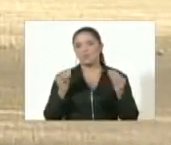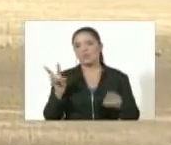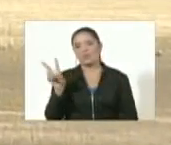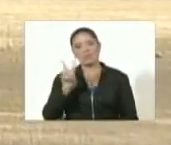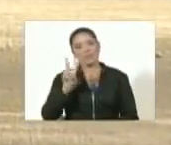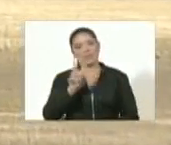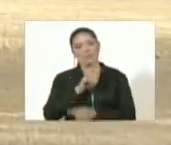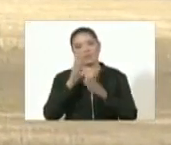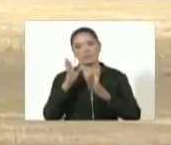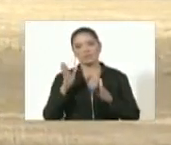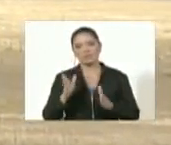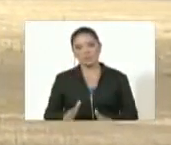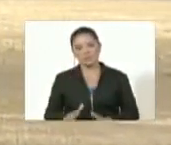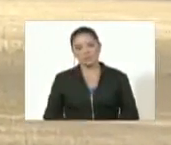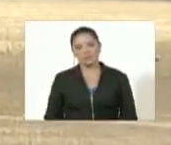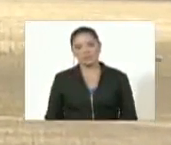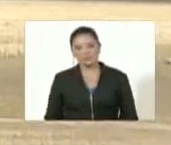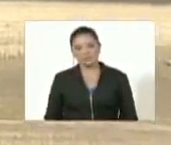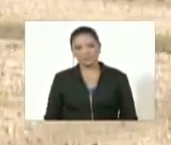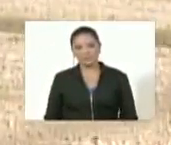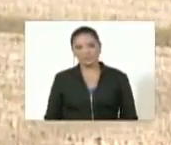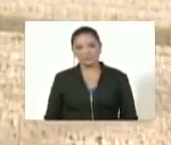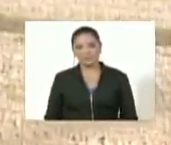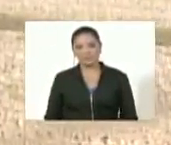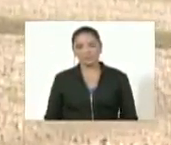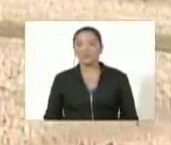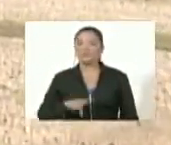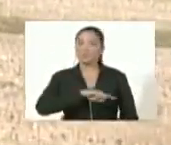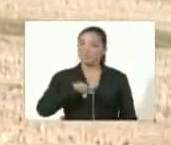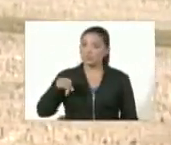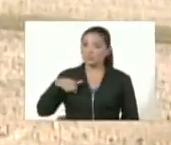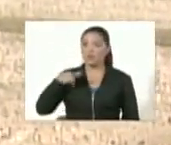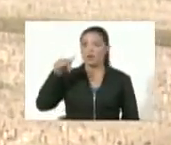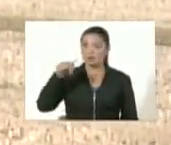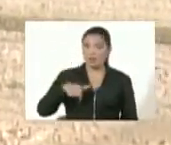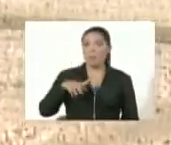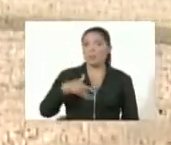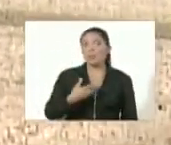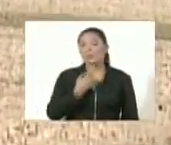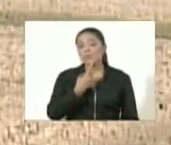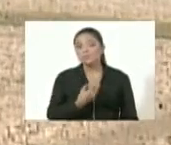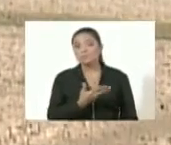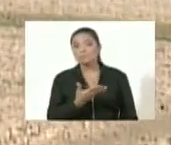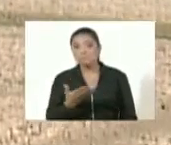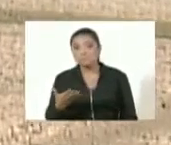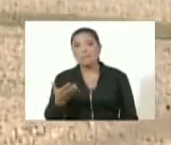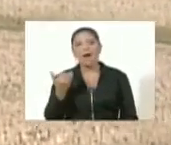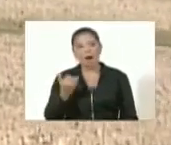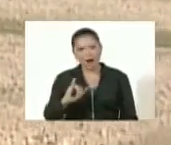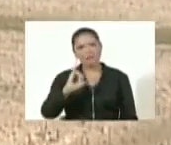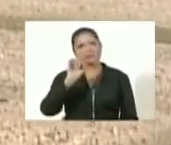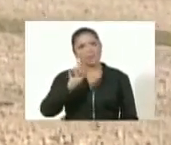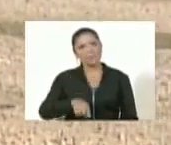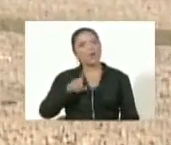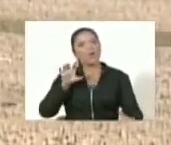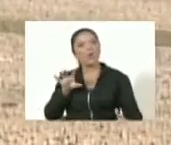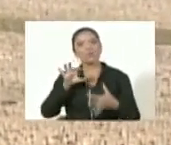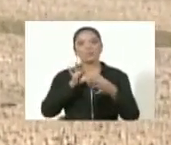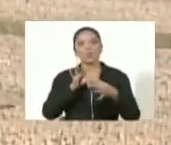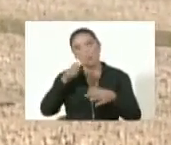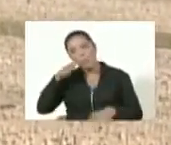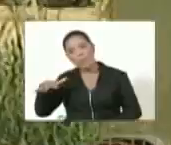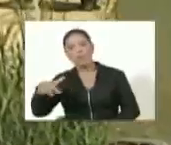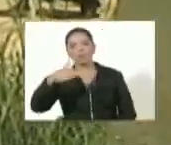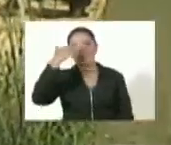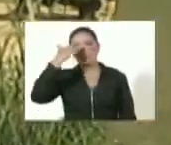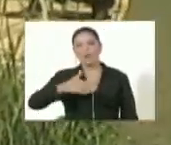venezolanos. Precisamente nosotros aquí podemos decir que contamos también con la Unión Cívico-Militar,